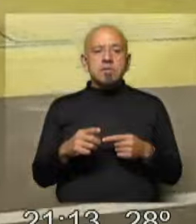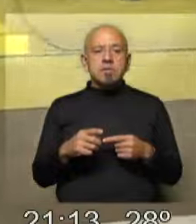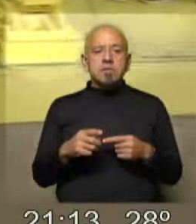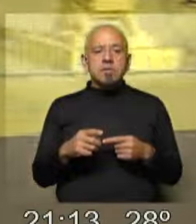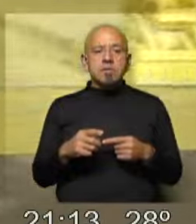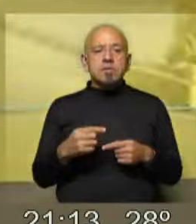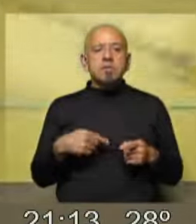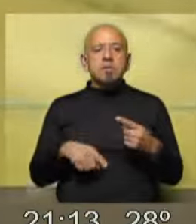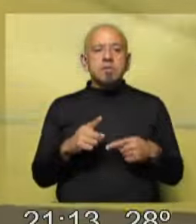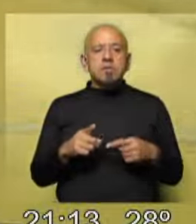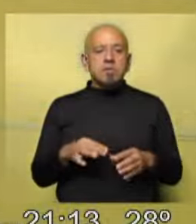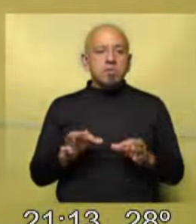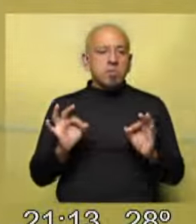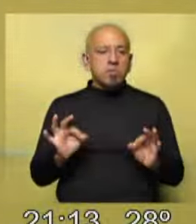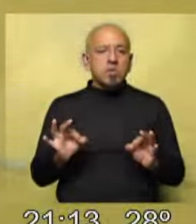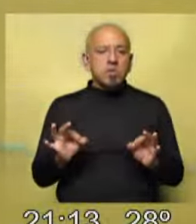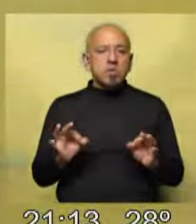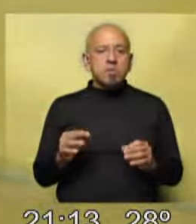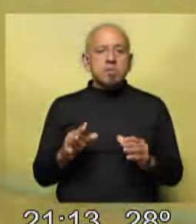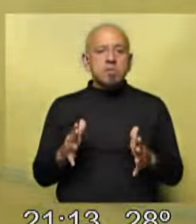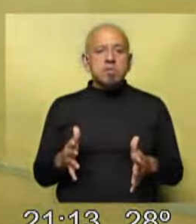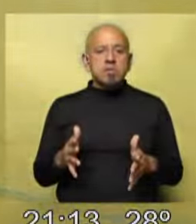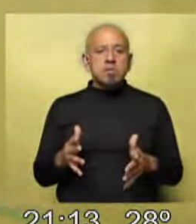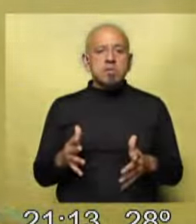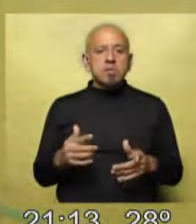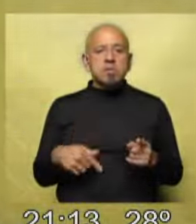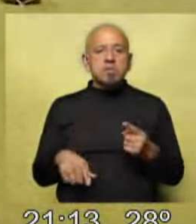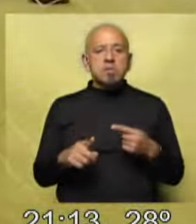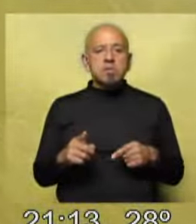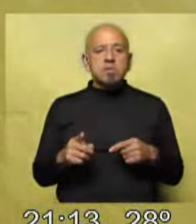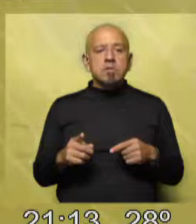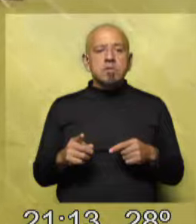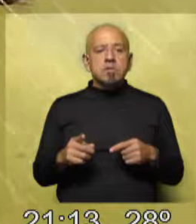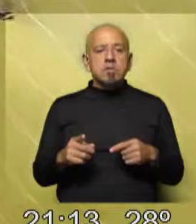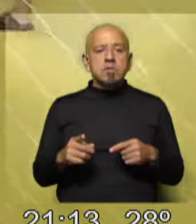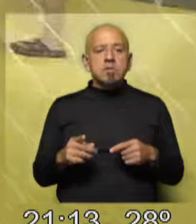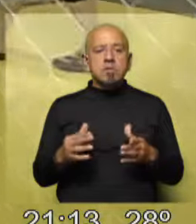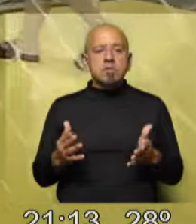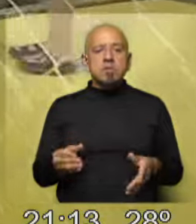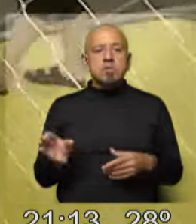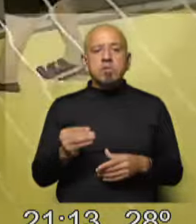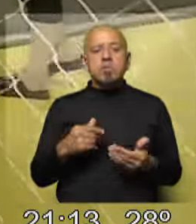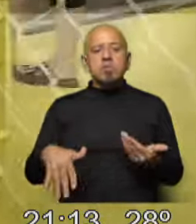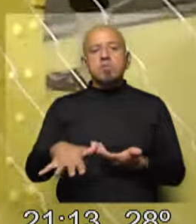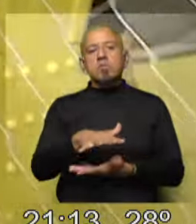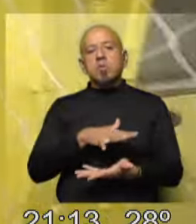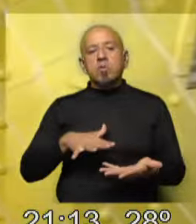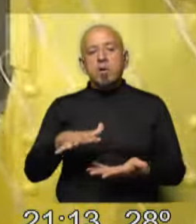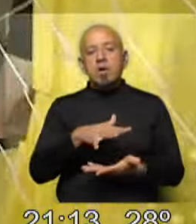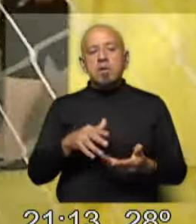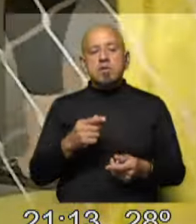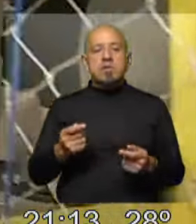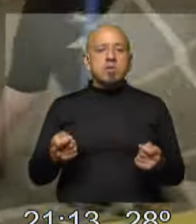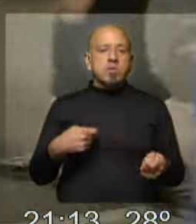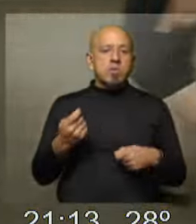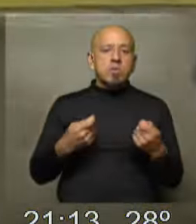barrio completo para que bueno se regenere como nos decía al principio Leonel todo el barrio eh los comercios